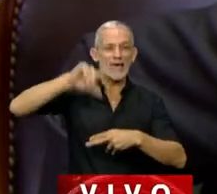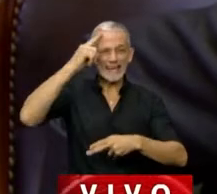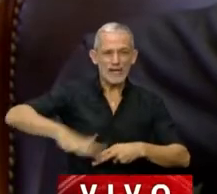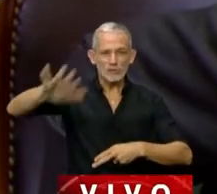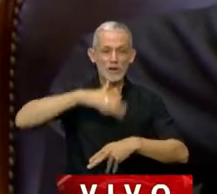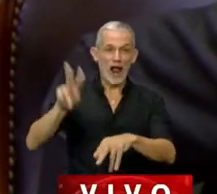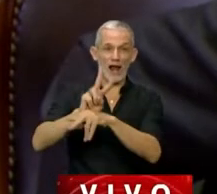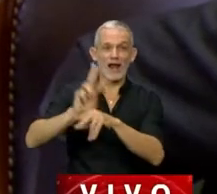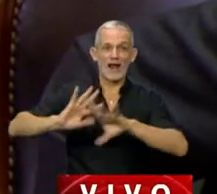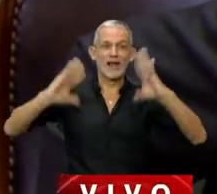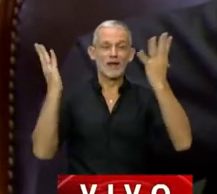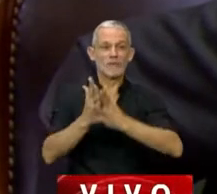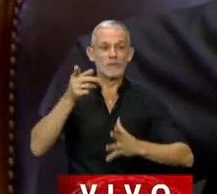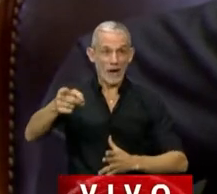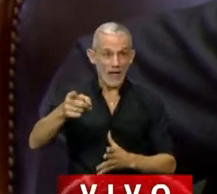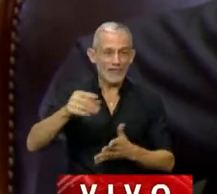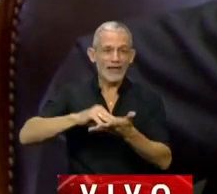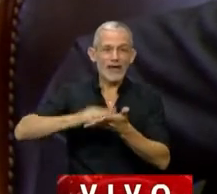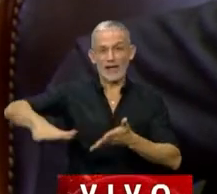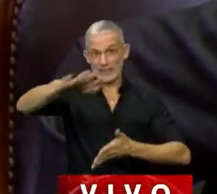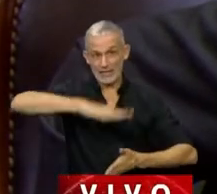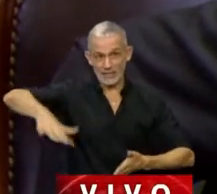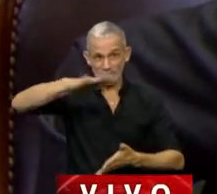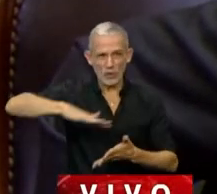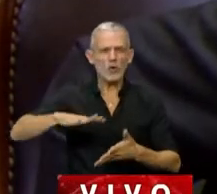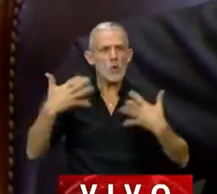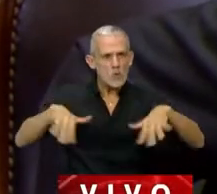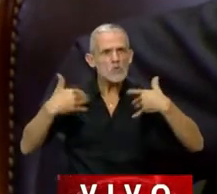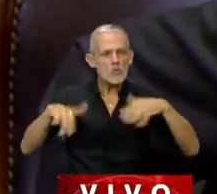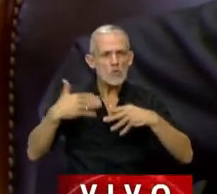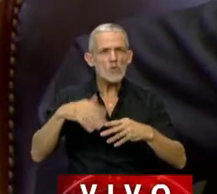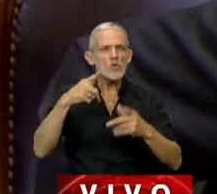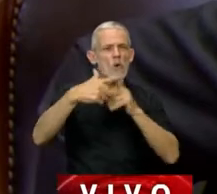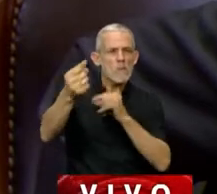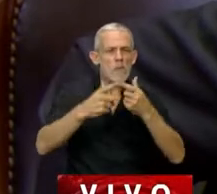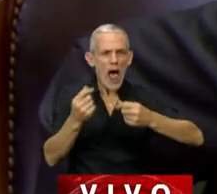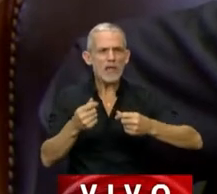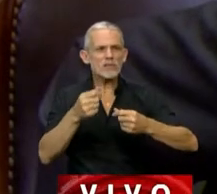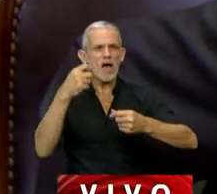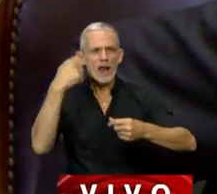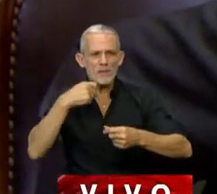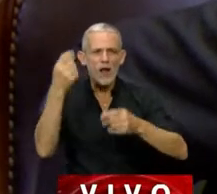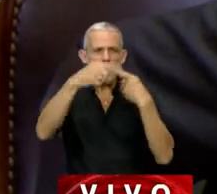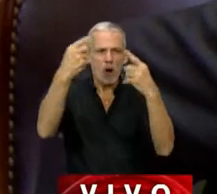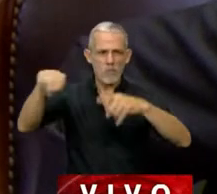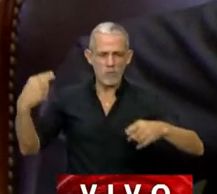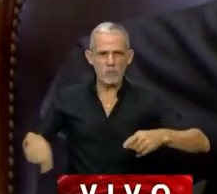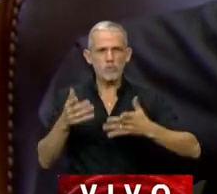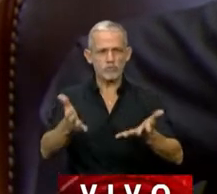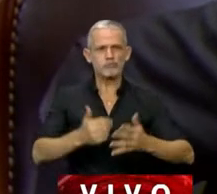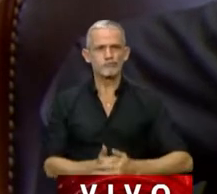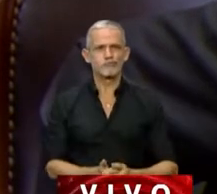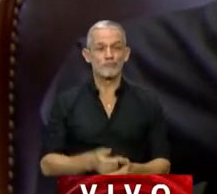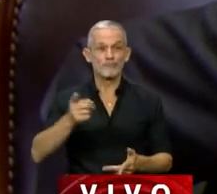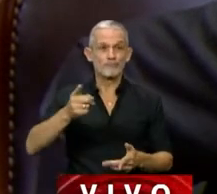reserva natural a un territorio de gran riqueza e importancia científica, cuya fragilidad